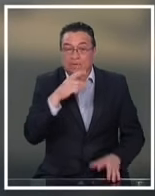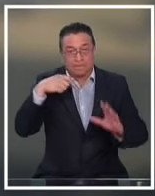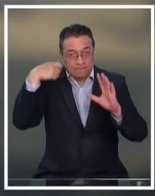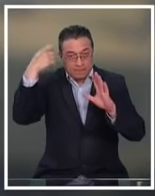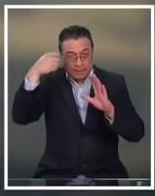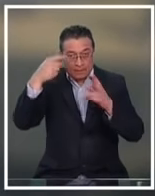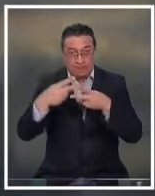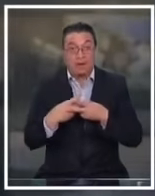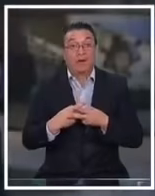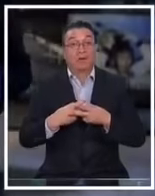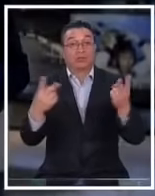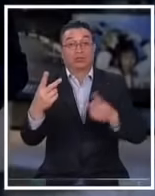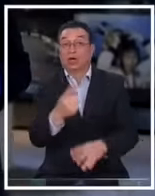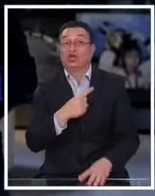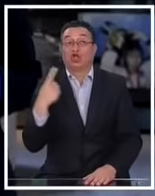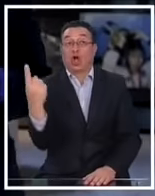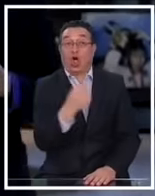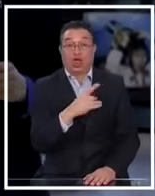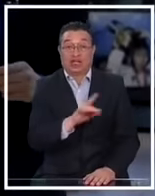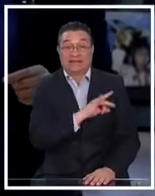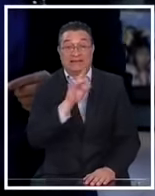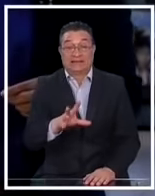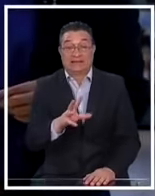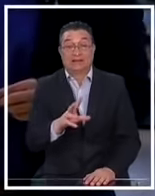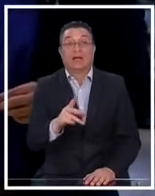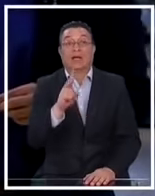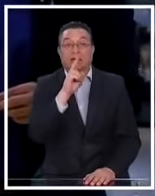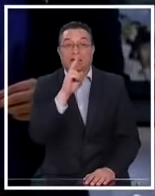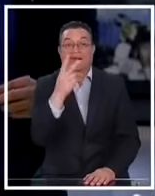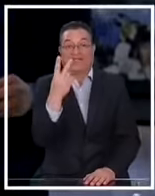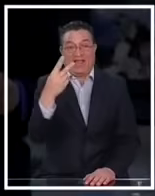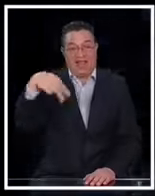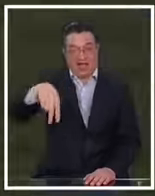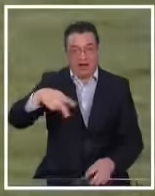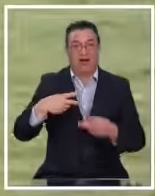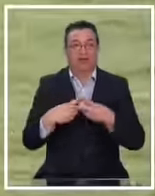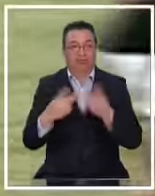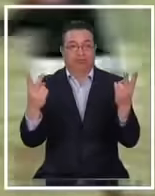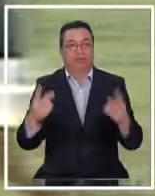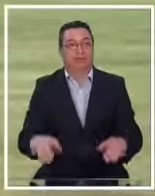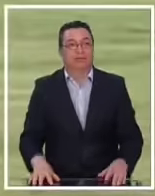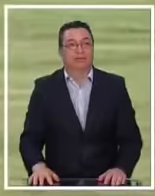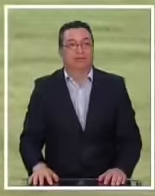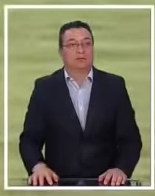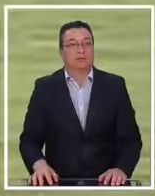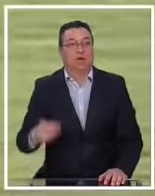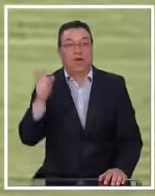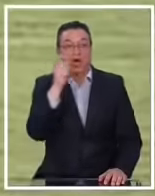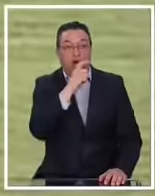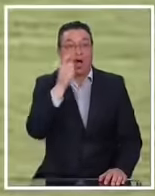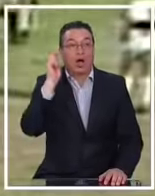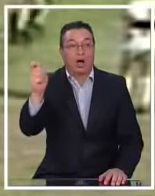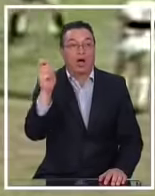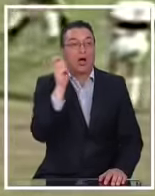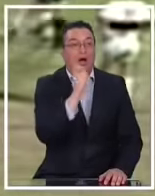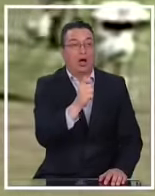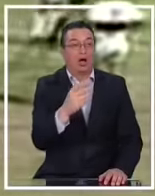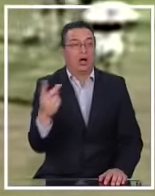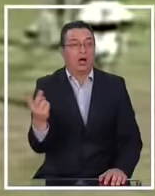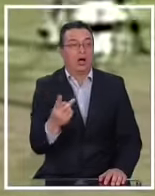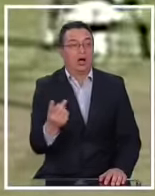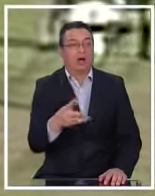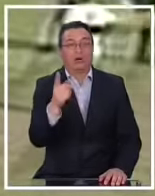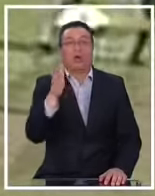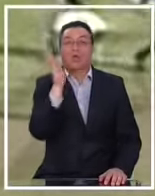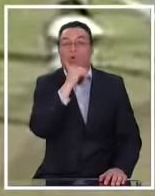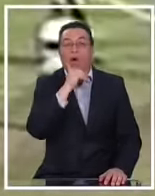transmisión que llevó a todo el país Televisión Nacional de Chile. Tarjeta roja para ambos. Recordemos que no